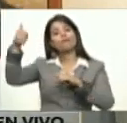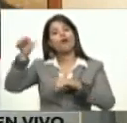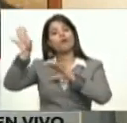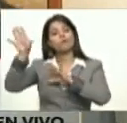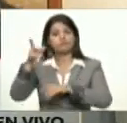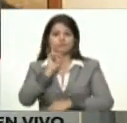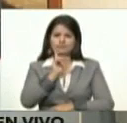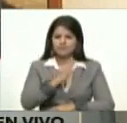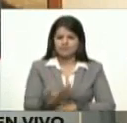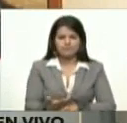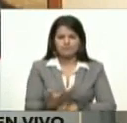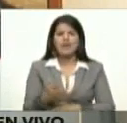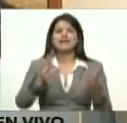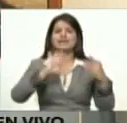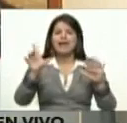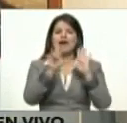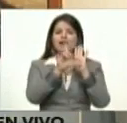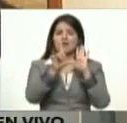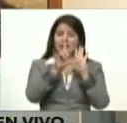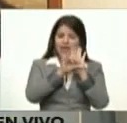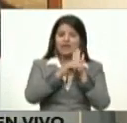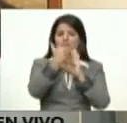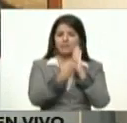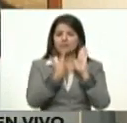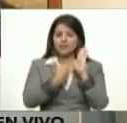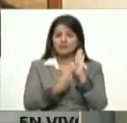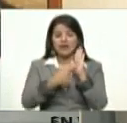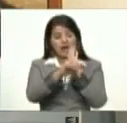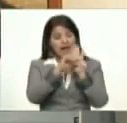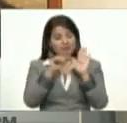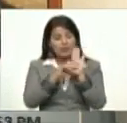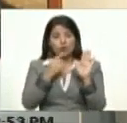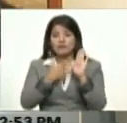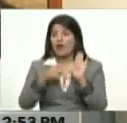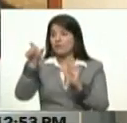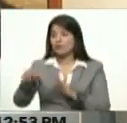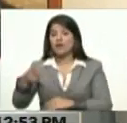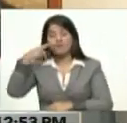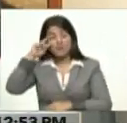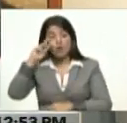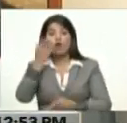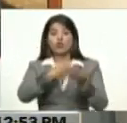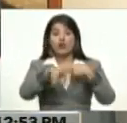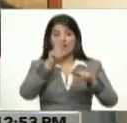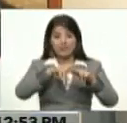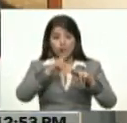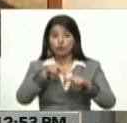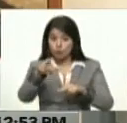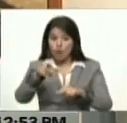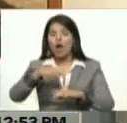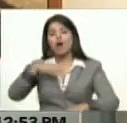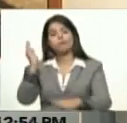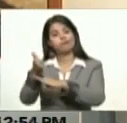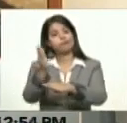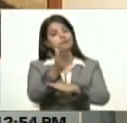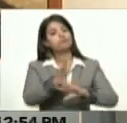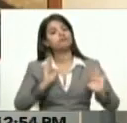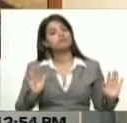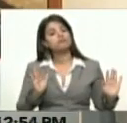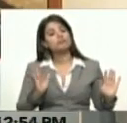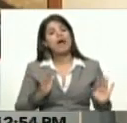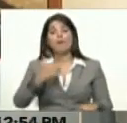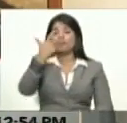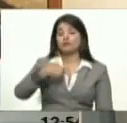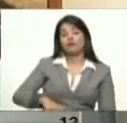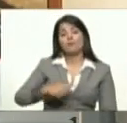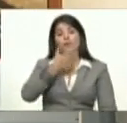el establecimiento de sanciones penales a quienes utilicen el dólar paralelo. Se sanciona a quienes